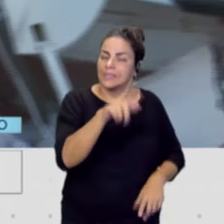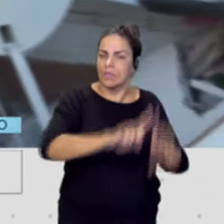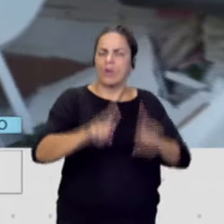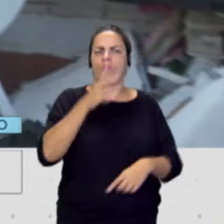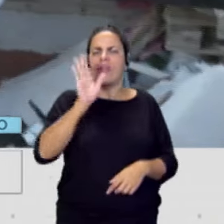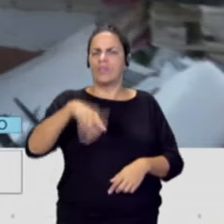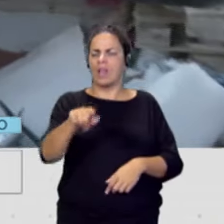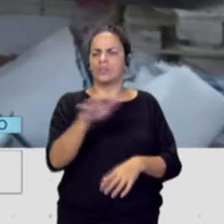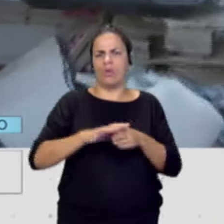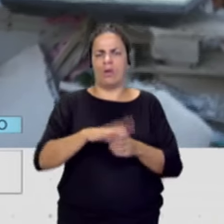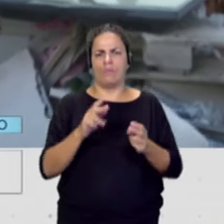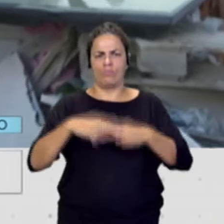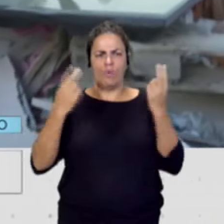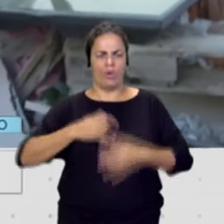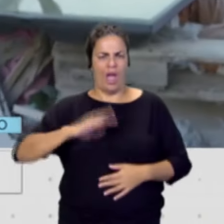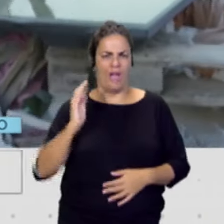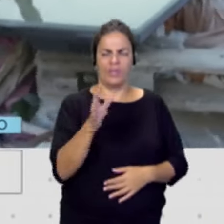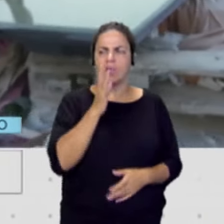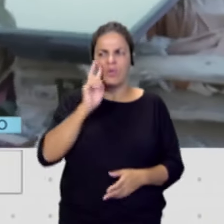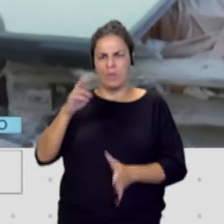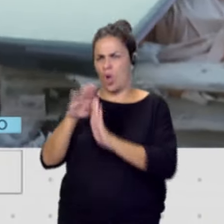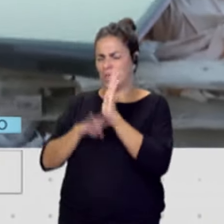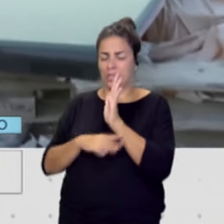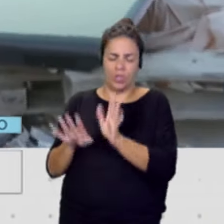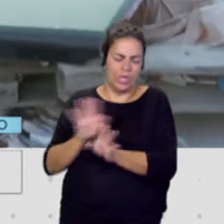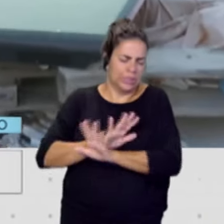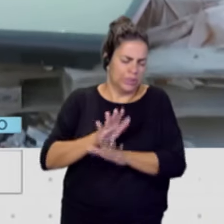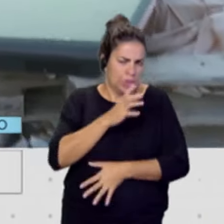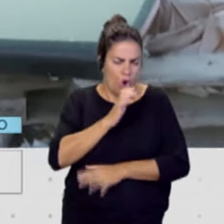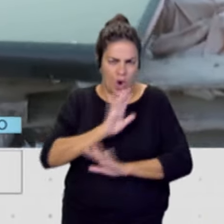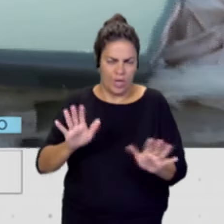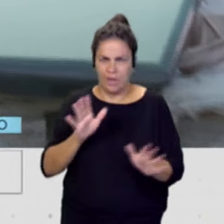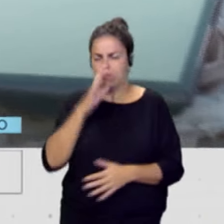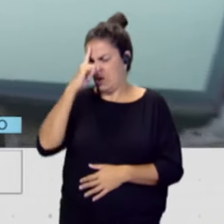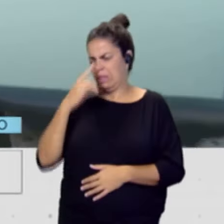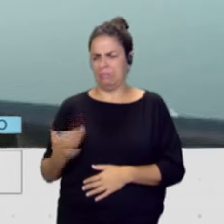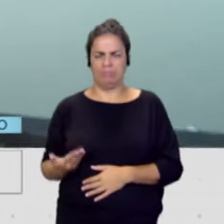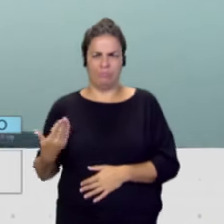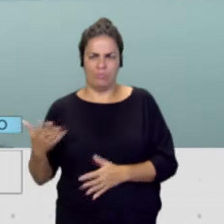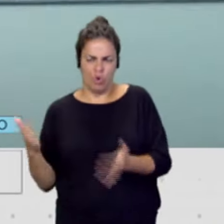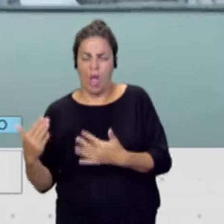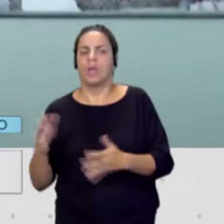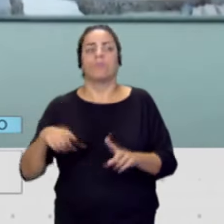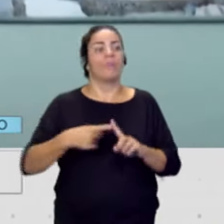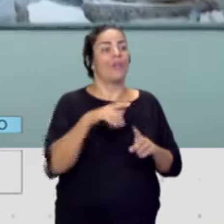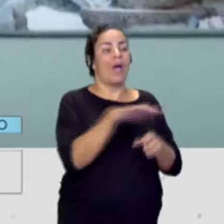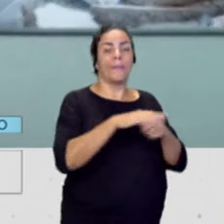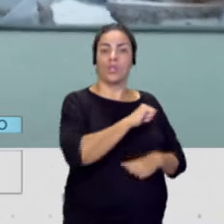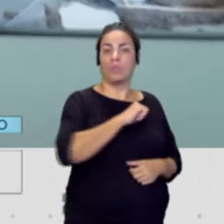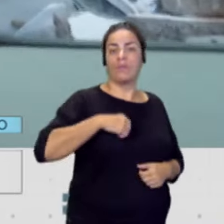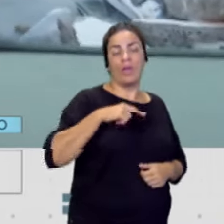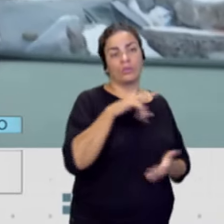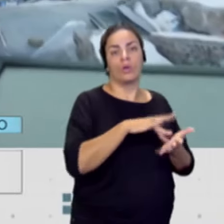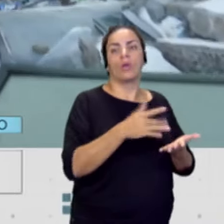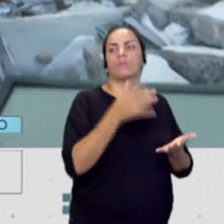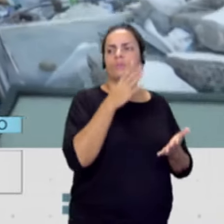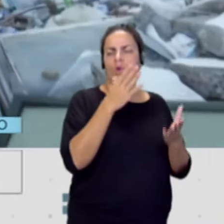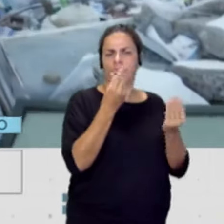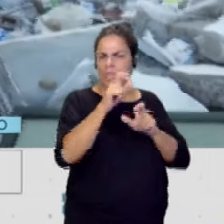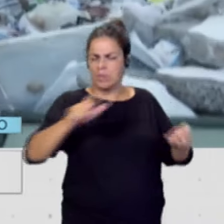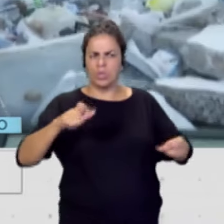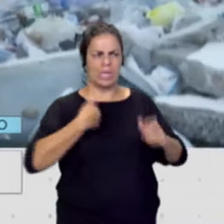las condiciones que estamos viendo, que son indignantes, y pasa en lo privado para entregar un montón de promociones donde la gente con las casas terminadas, las hipotecas